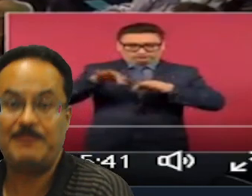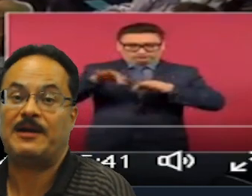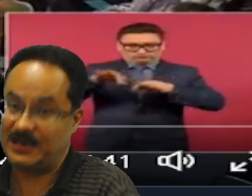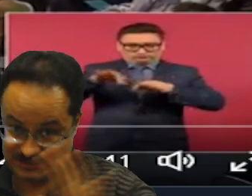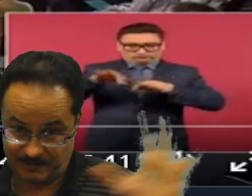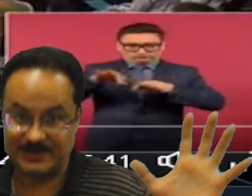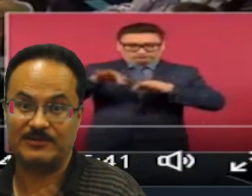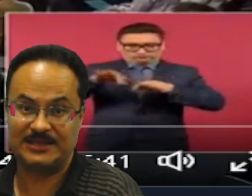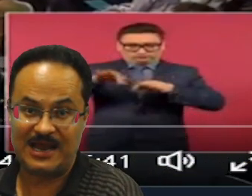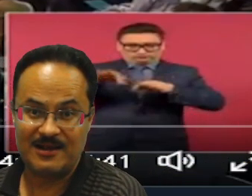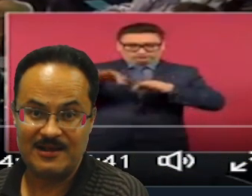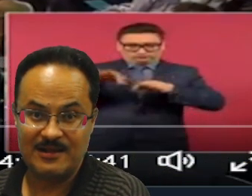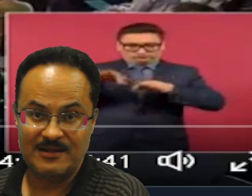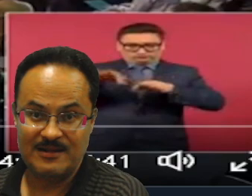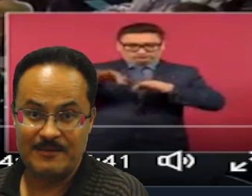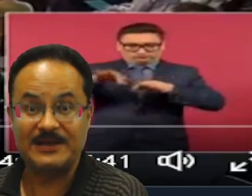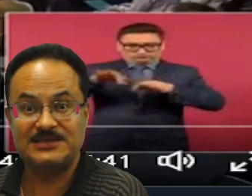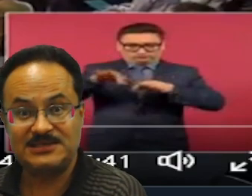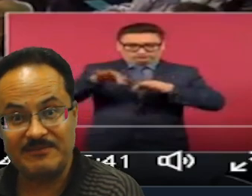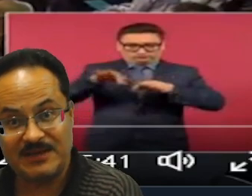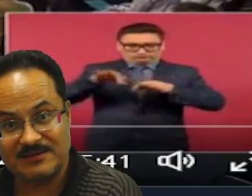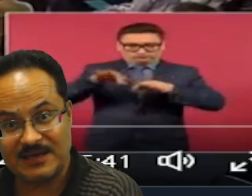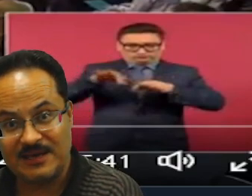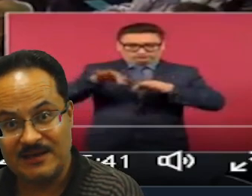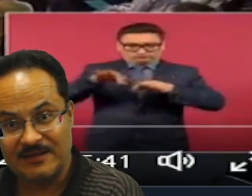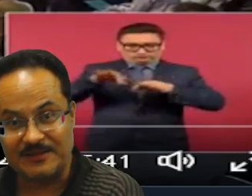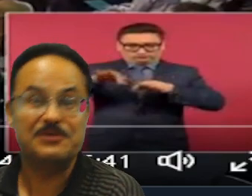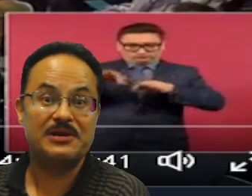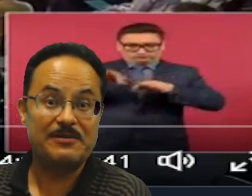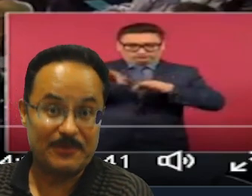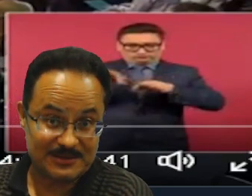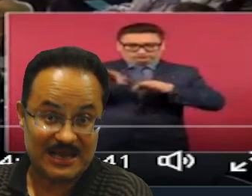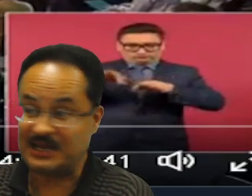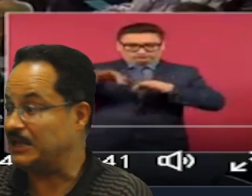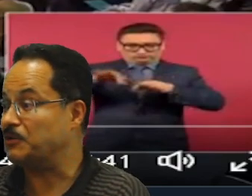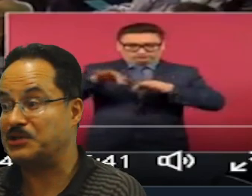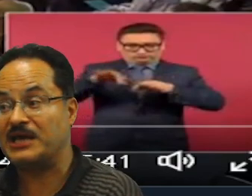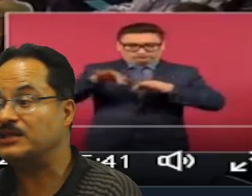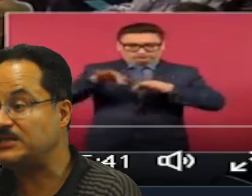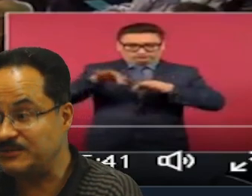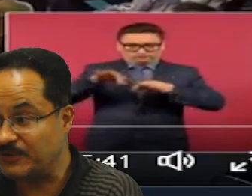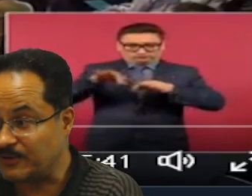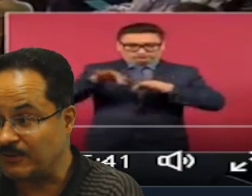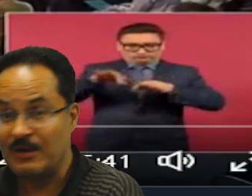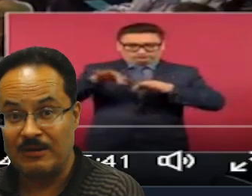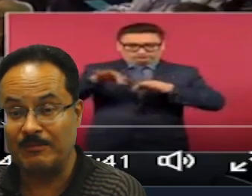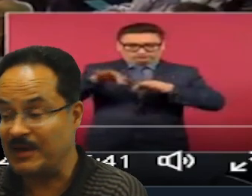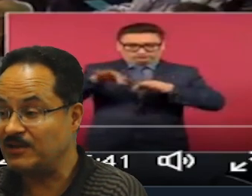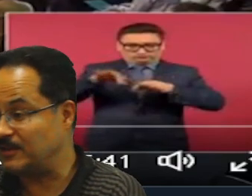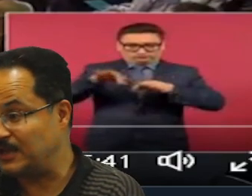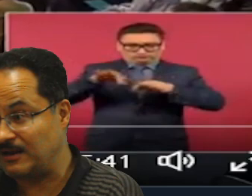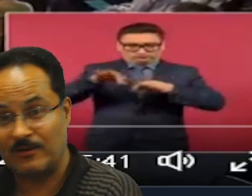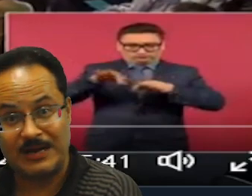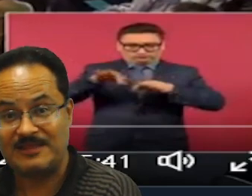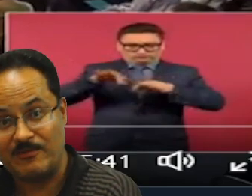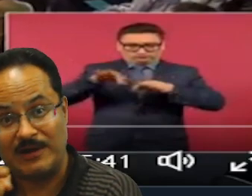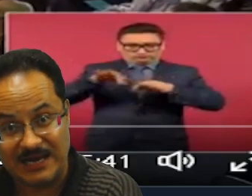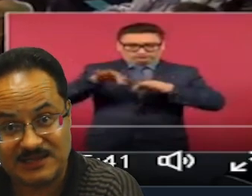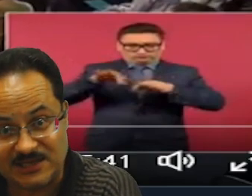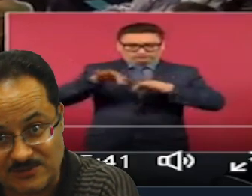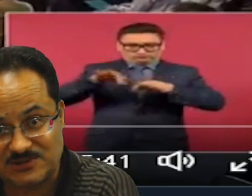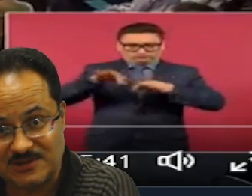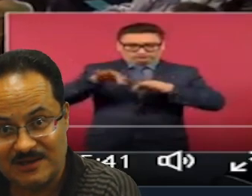nacional para que no se puedan auditar precisamente de un reportaje de lo odiadísimo lo en medio de